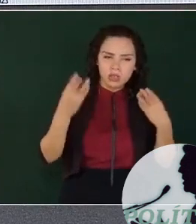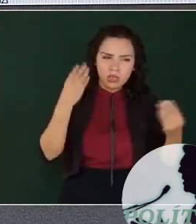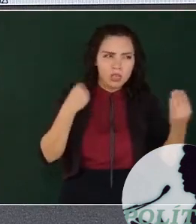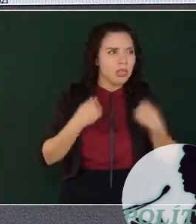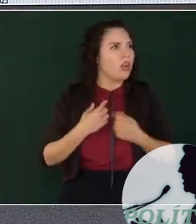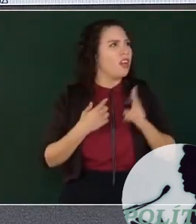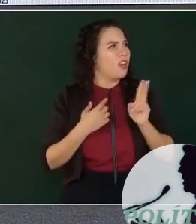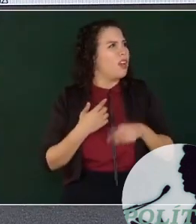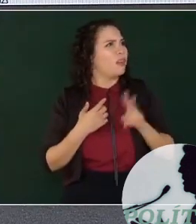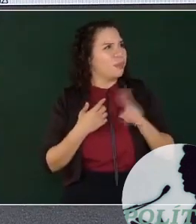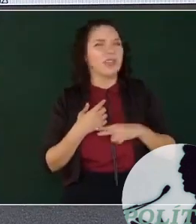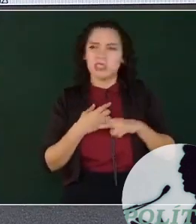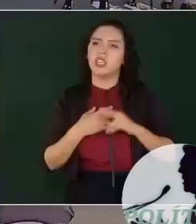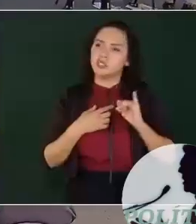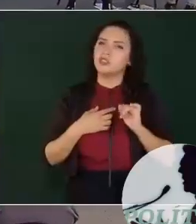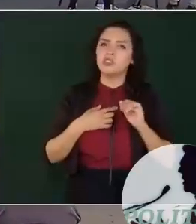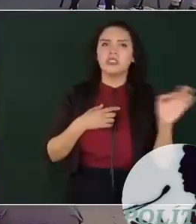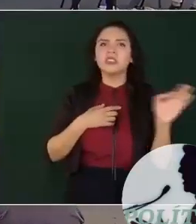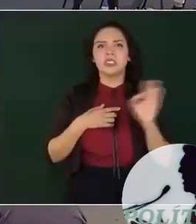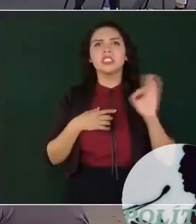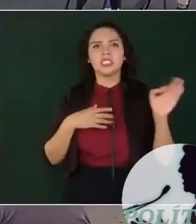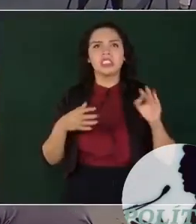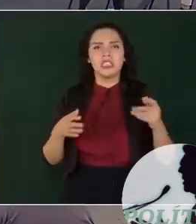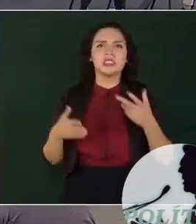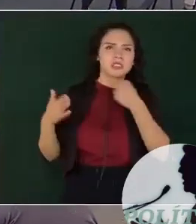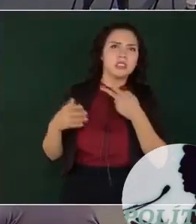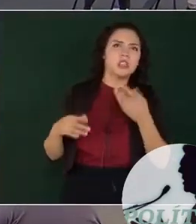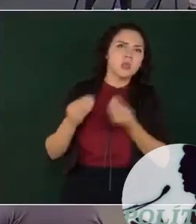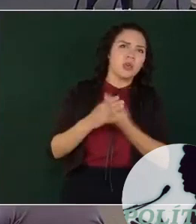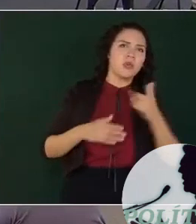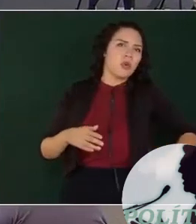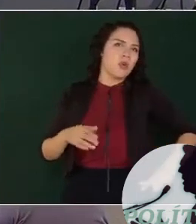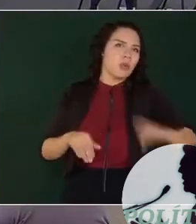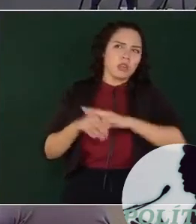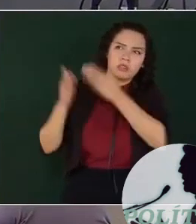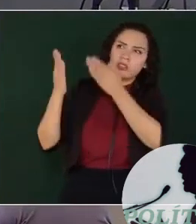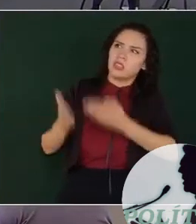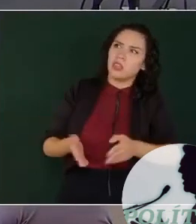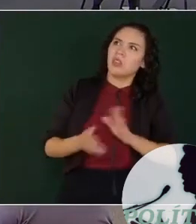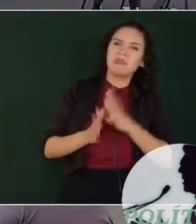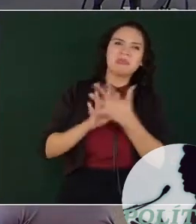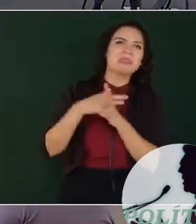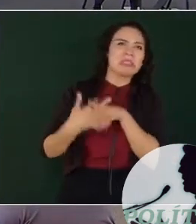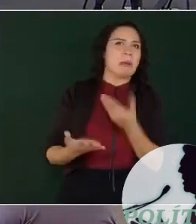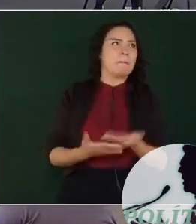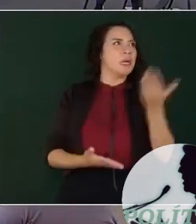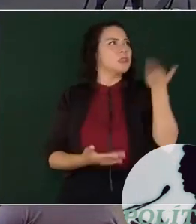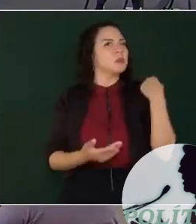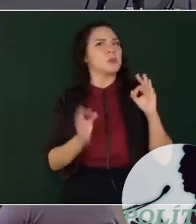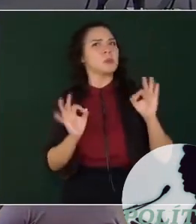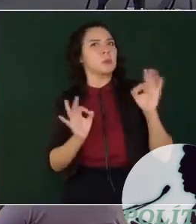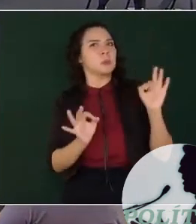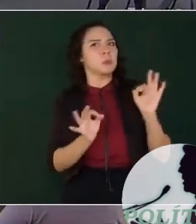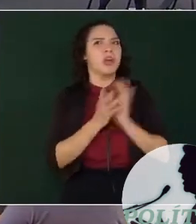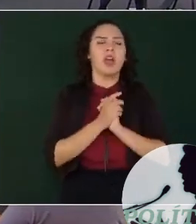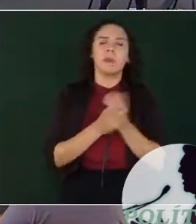debe estar pensando, sí, desde que entró el doctor, tan bien que estábamos. Ay,